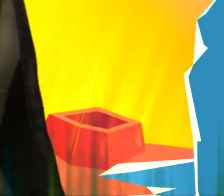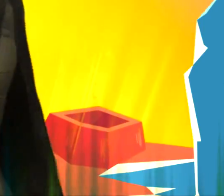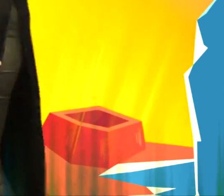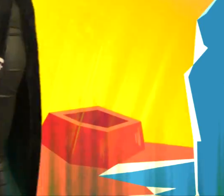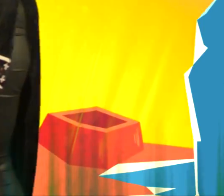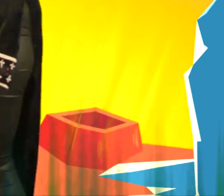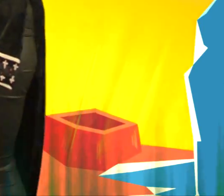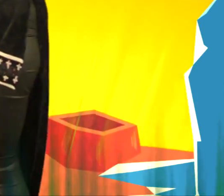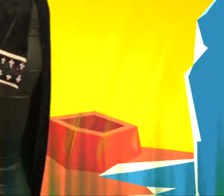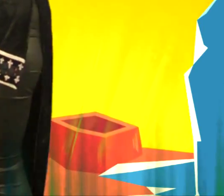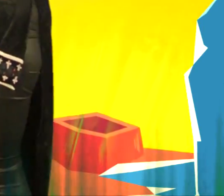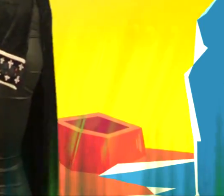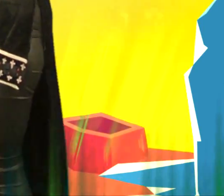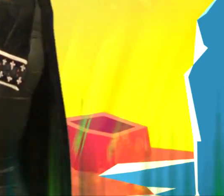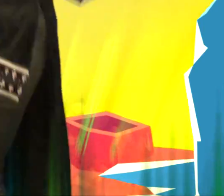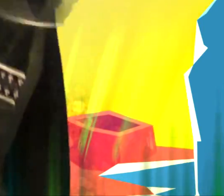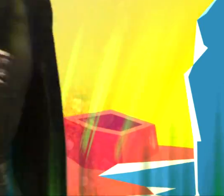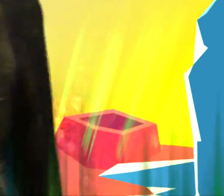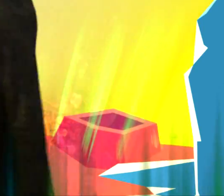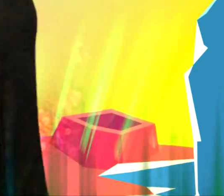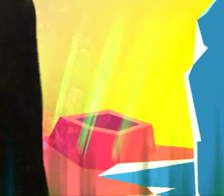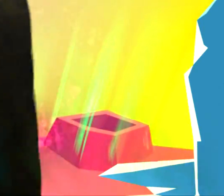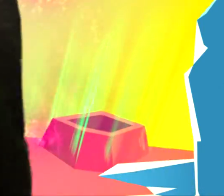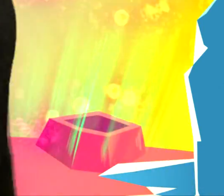¡Toramundo! ¡Let me see you jump!